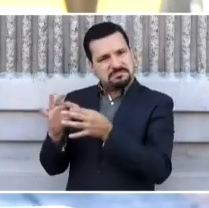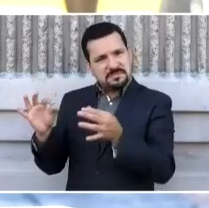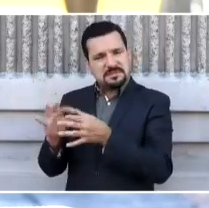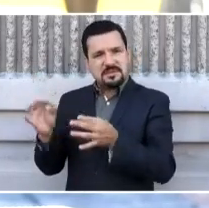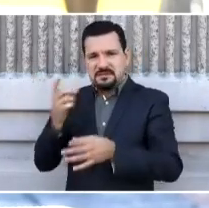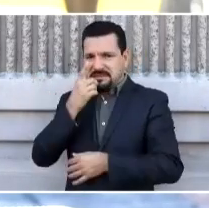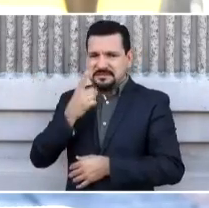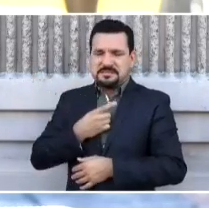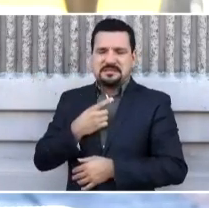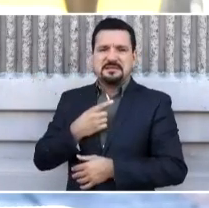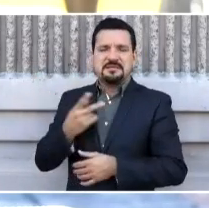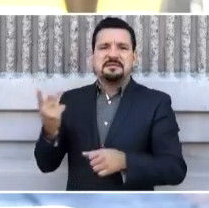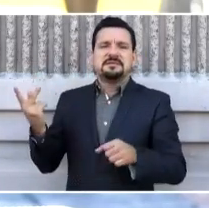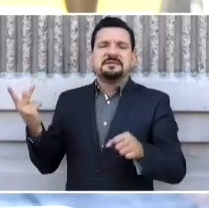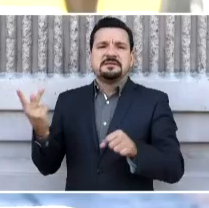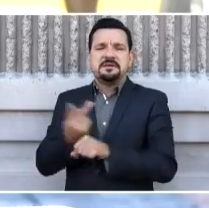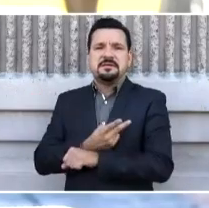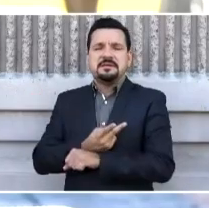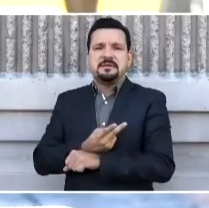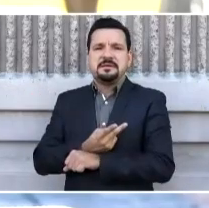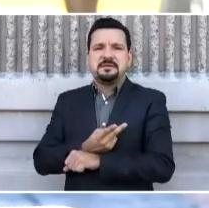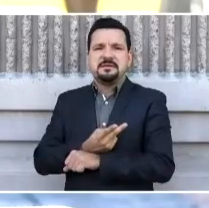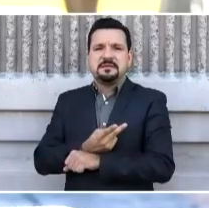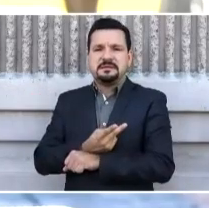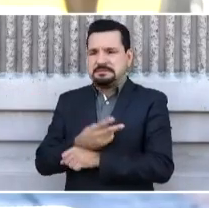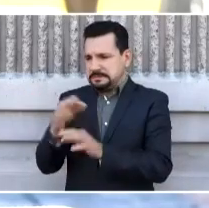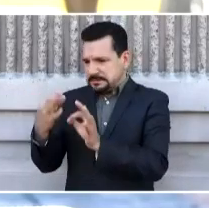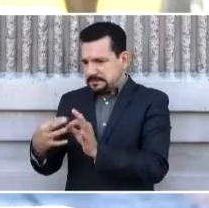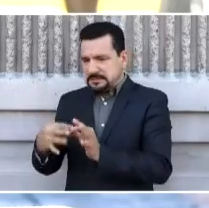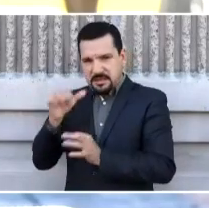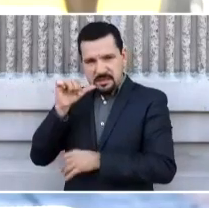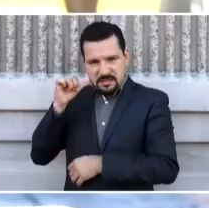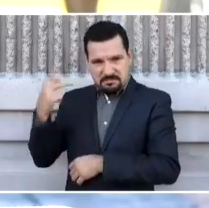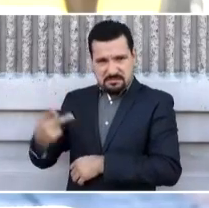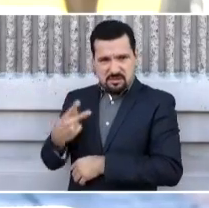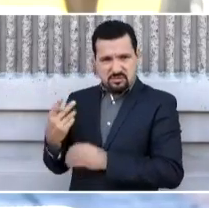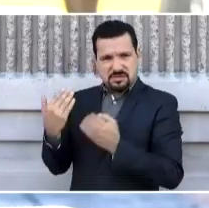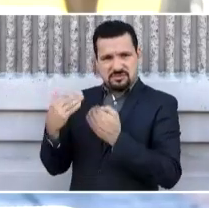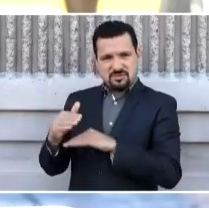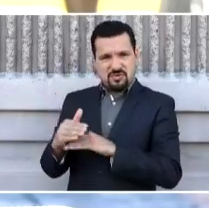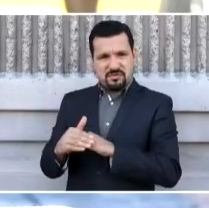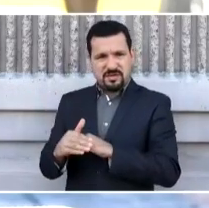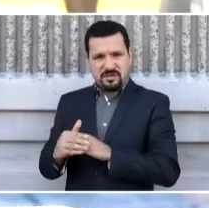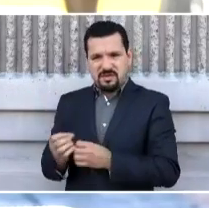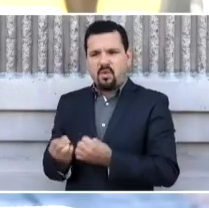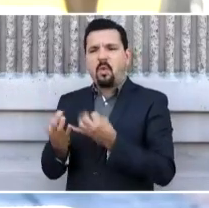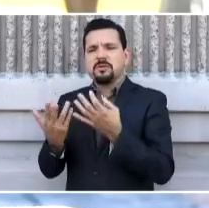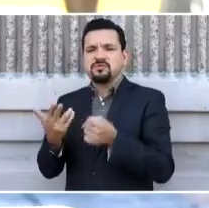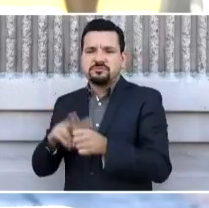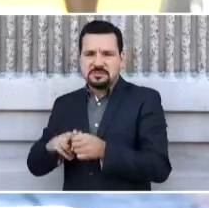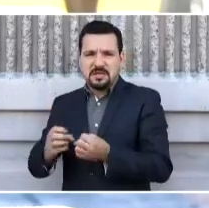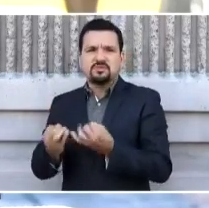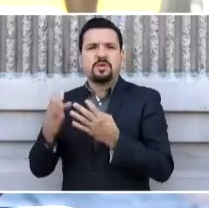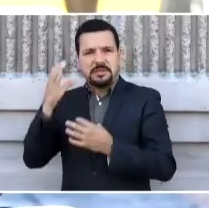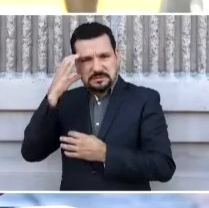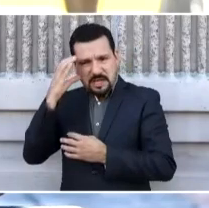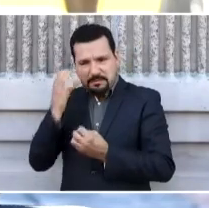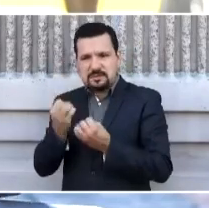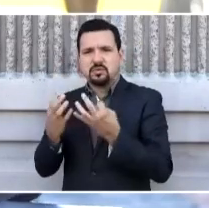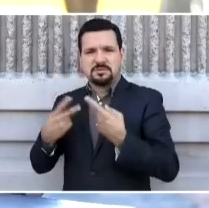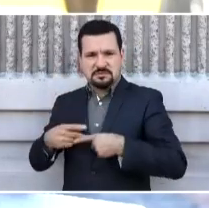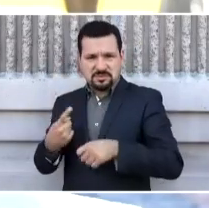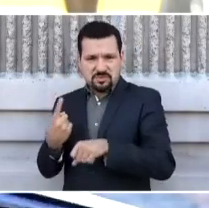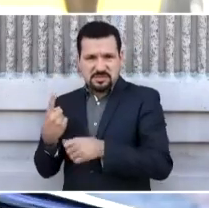diga situaciones particulares que ayer nos preguntaron acerca de la capacidad hospitalaria, de